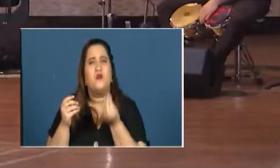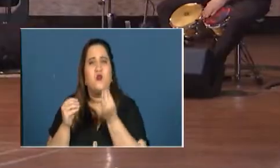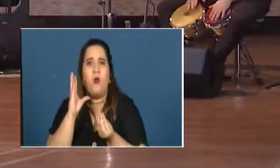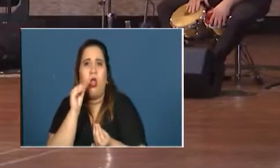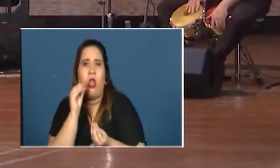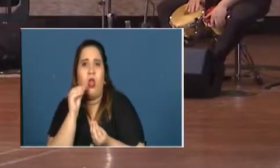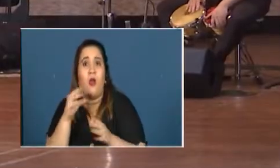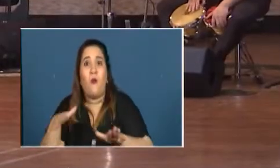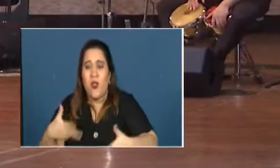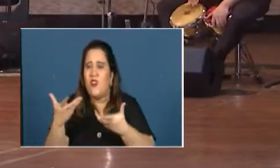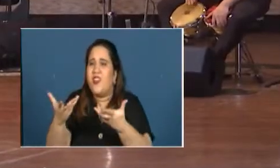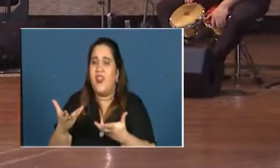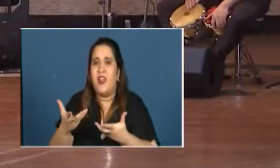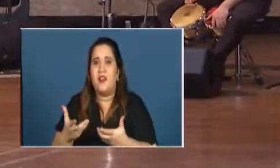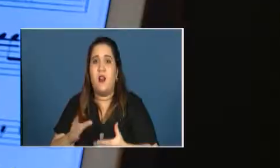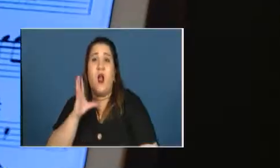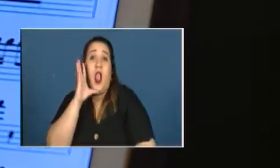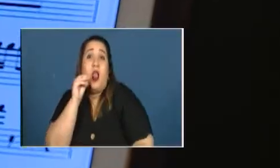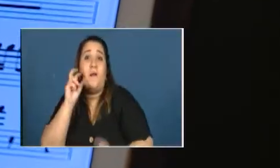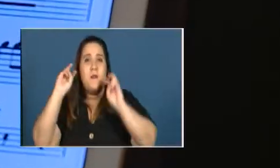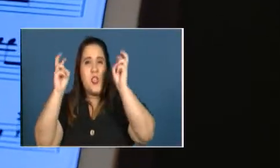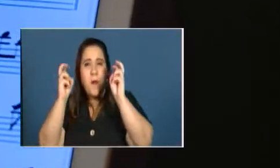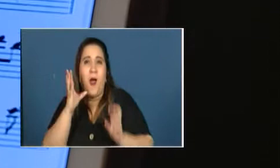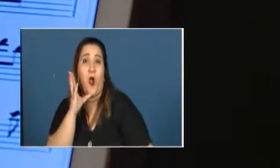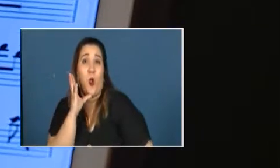Cuando quiera, maestro, la bochinchosa.